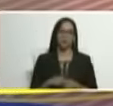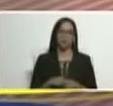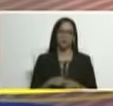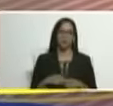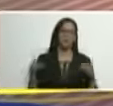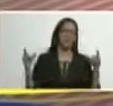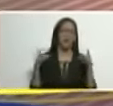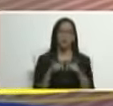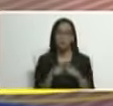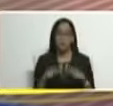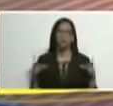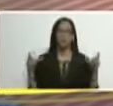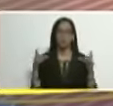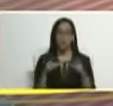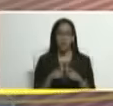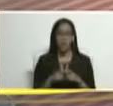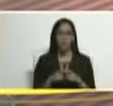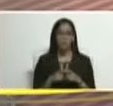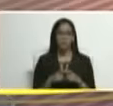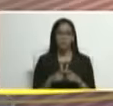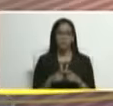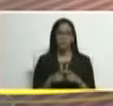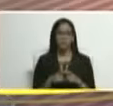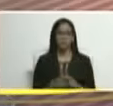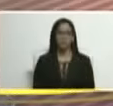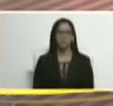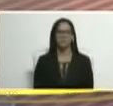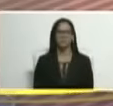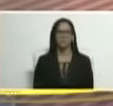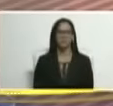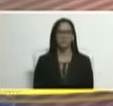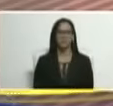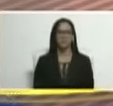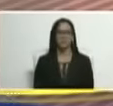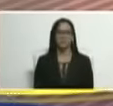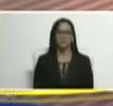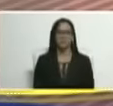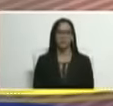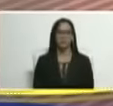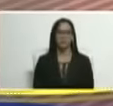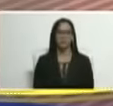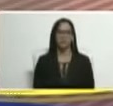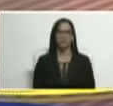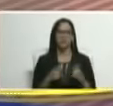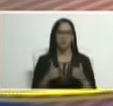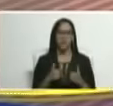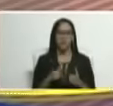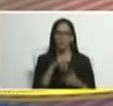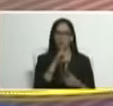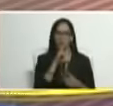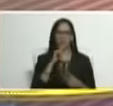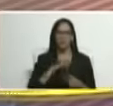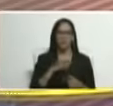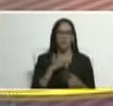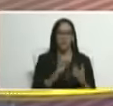Reunión tras reunión. ¿Ah? Bien informado de esto está la vicepresidenta ejecutiva y el alto